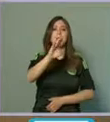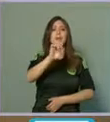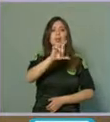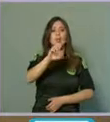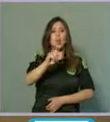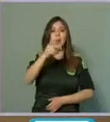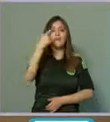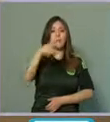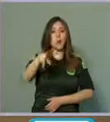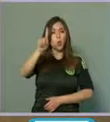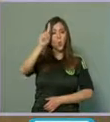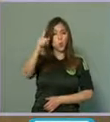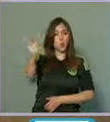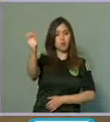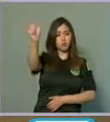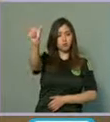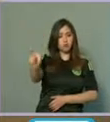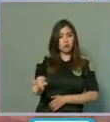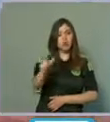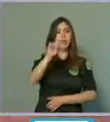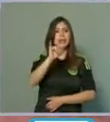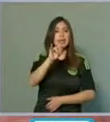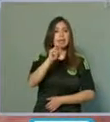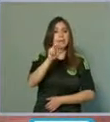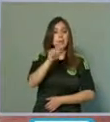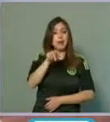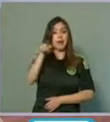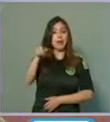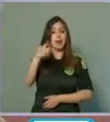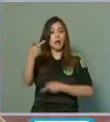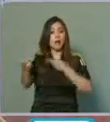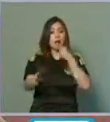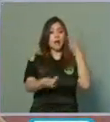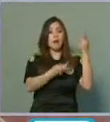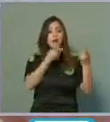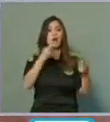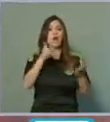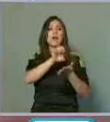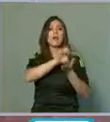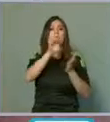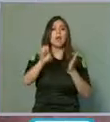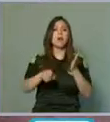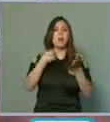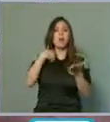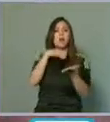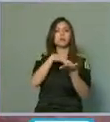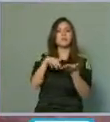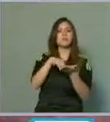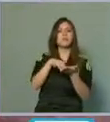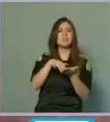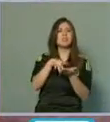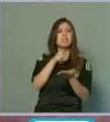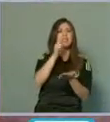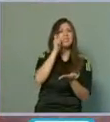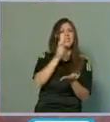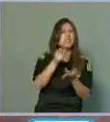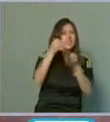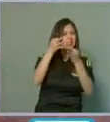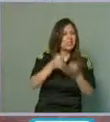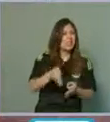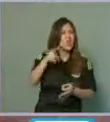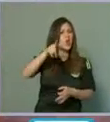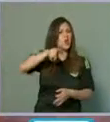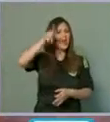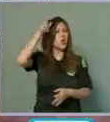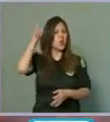Iván, que es con el que tiene diálogos muy profundos que le hacen cuestionar dónde está la locura, ¿no? Oye, a ver, y platícanos más